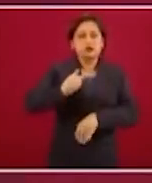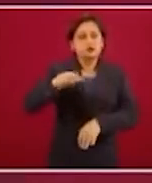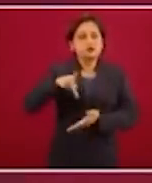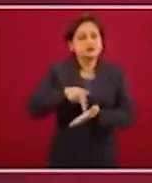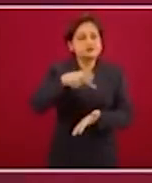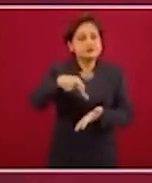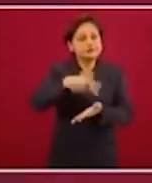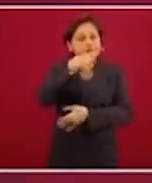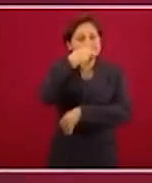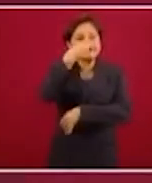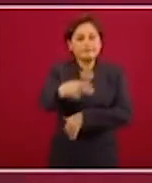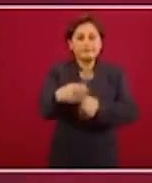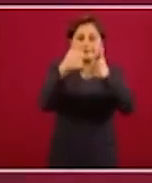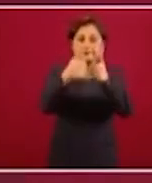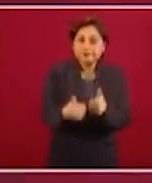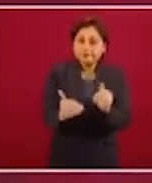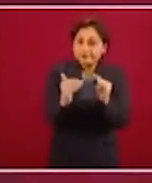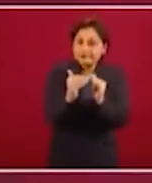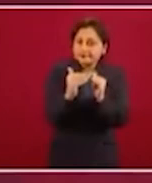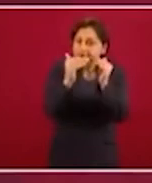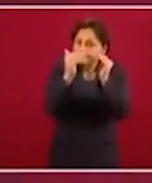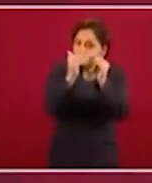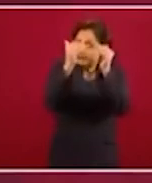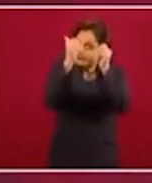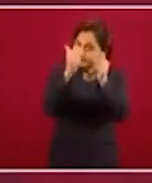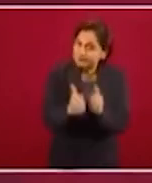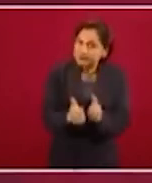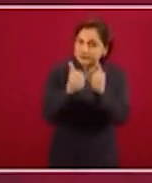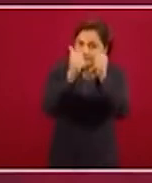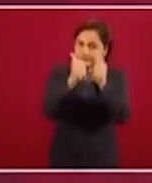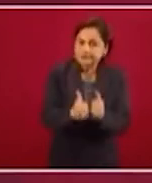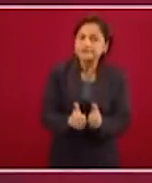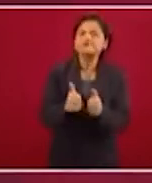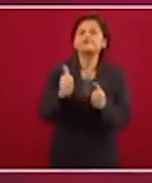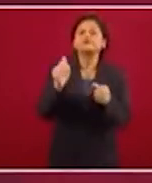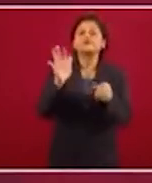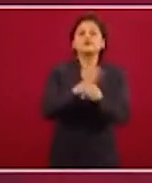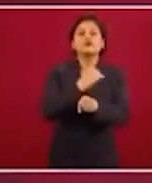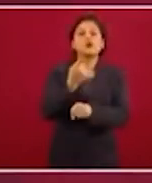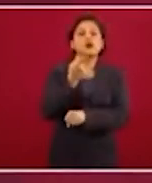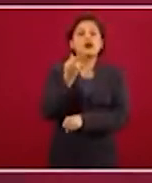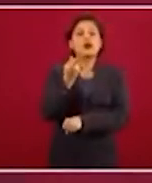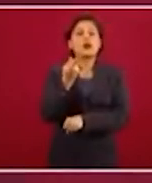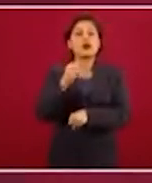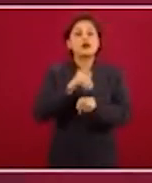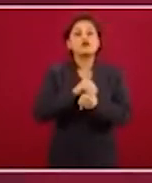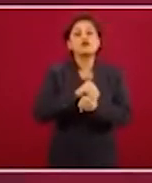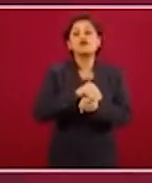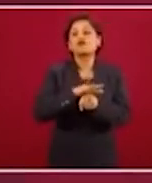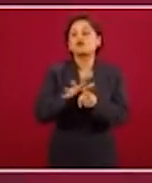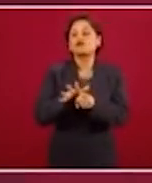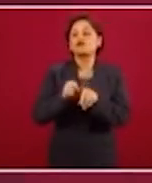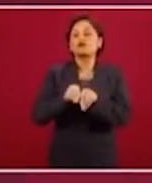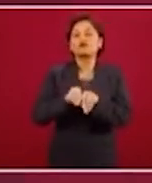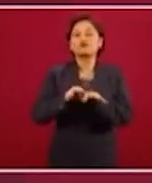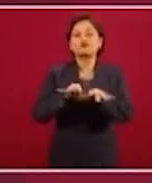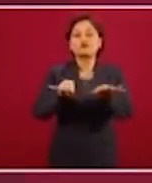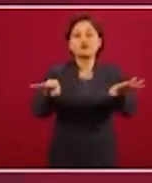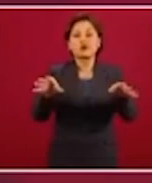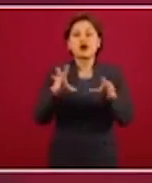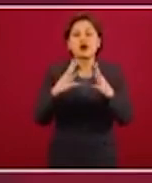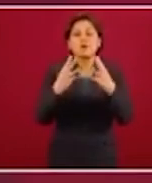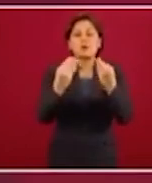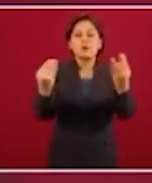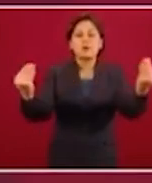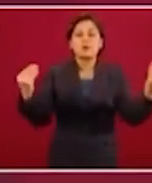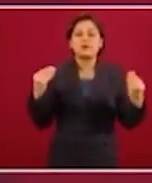casa, quédate en casa. Esta es la manera de controlar la epidemia. No perdamos de vista, es una enfermedad para